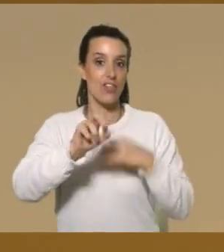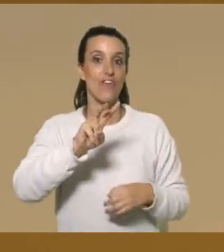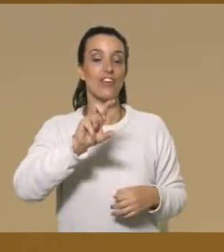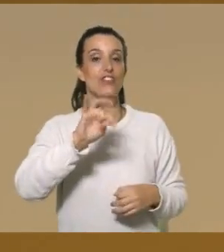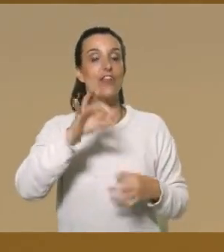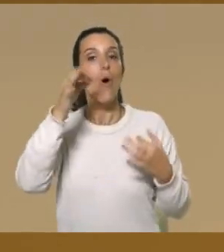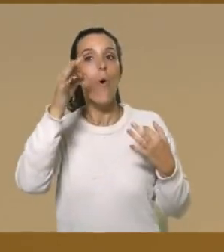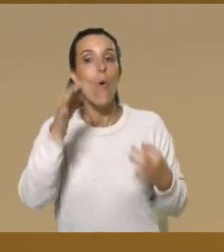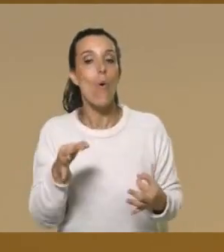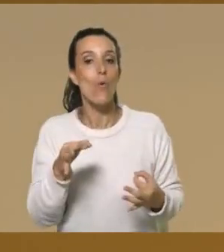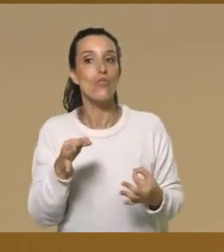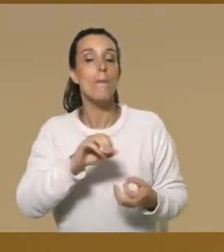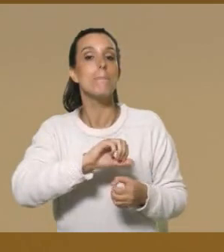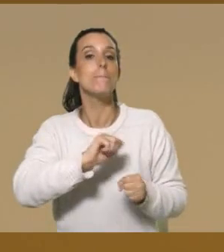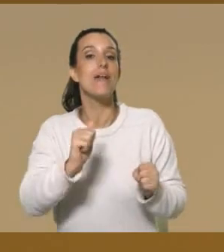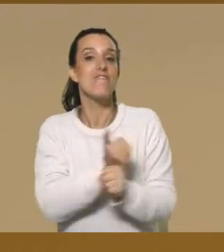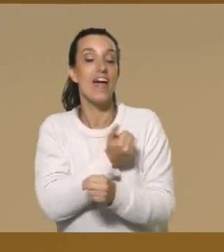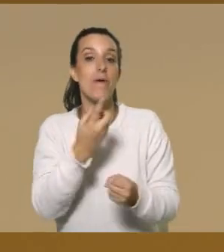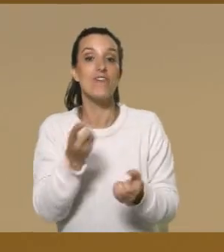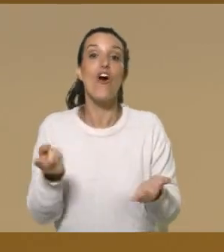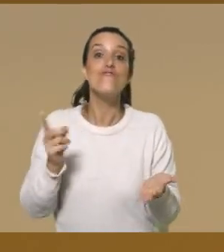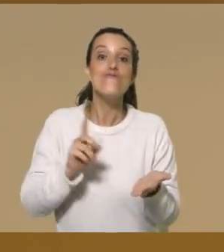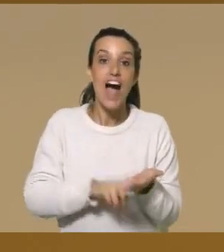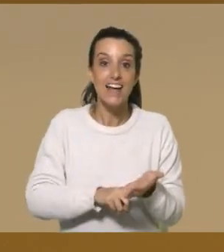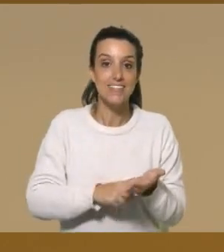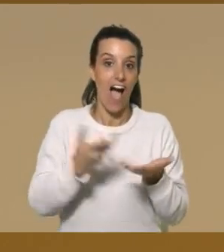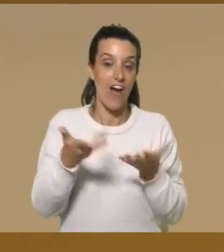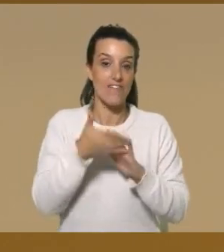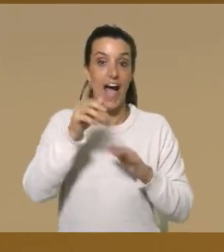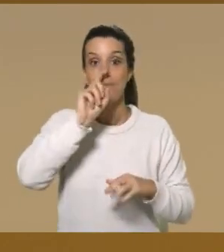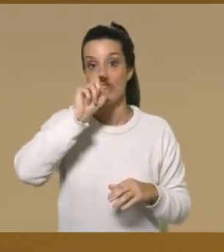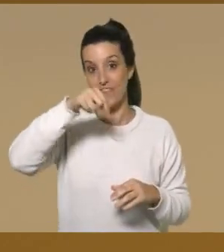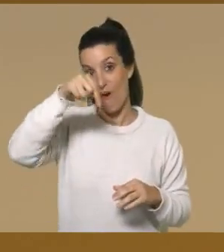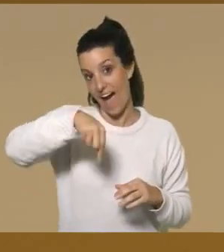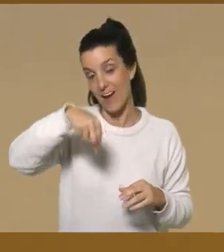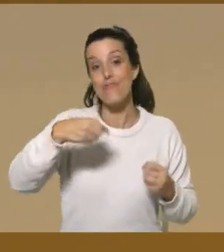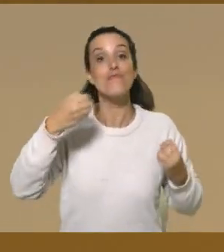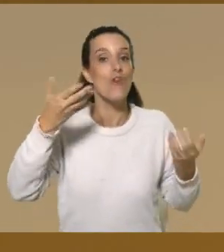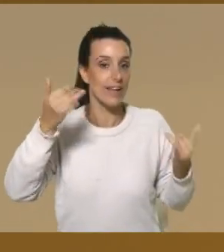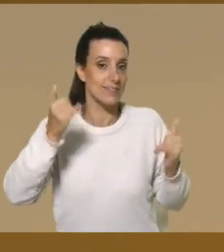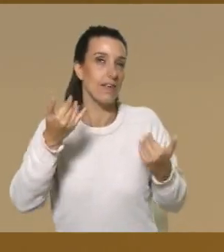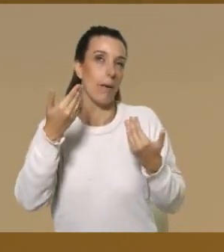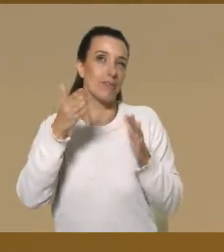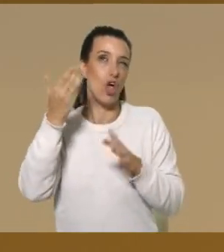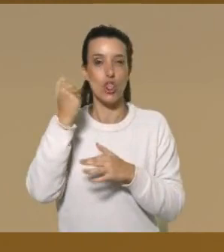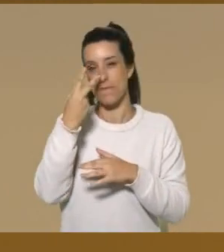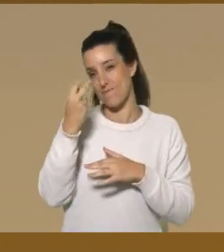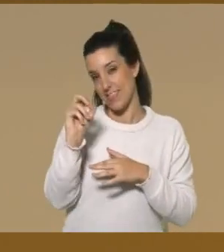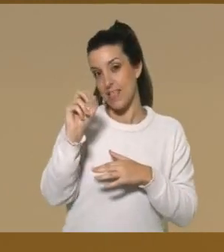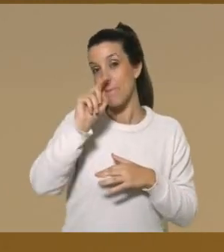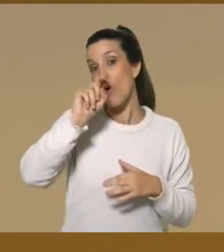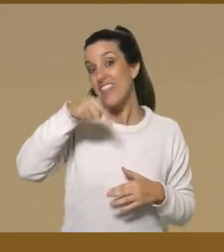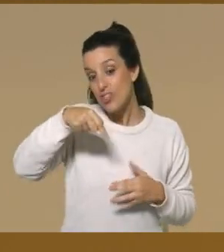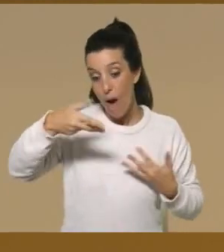Esta obra que ha sido premiada pero que además está estrenando en Montevideo Porque si bien comenzó en el 2020 en